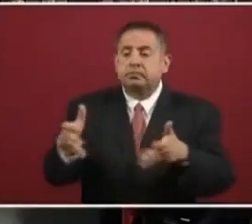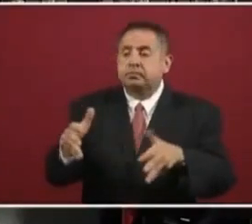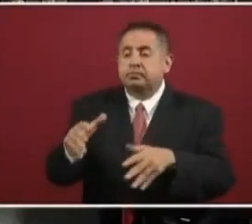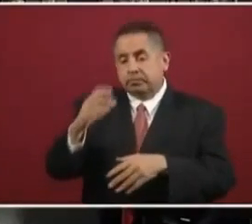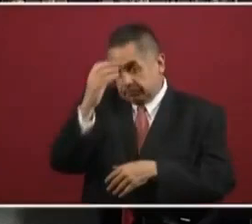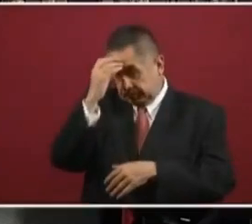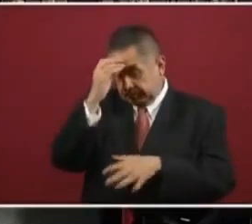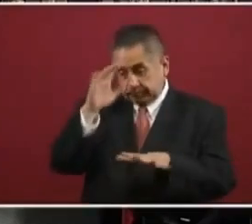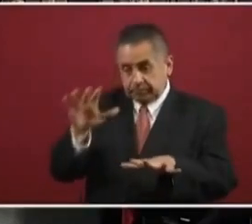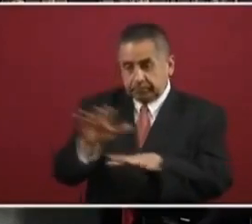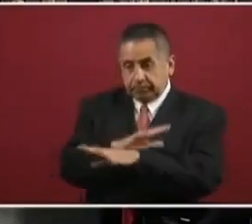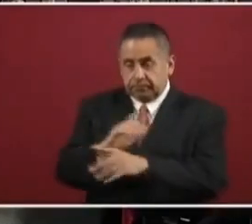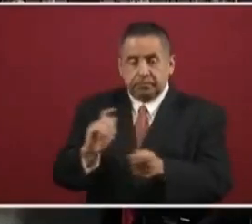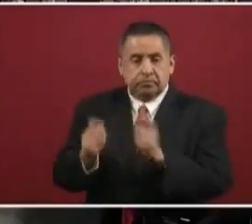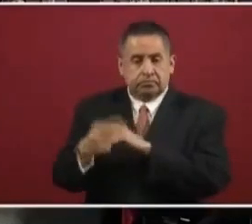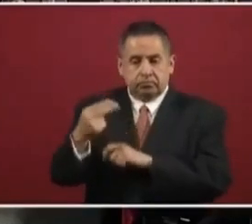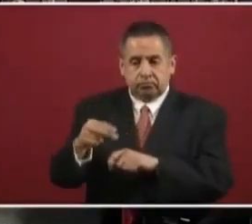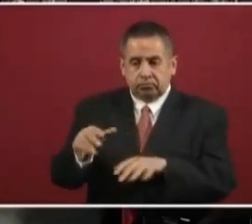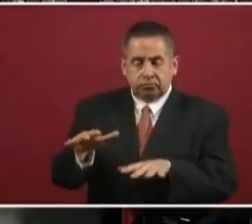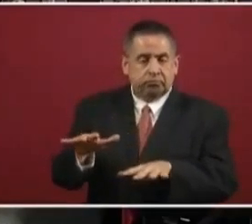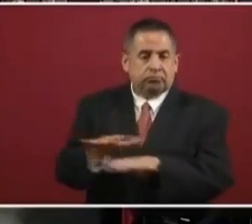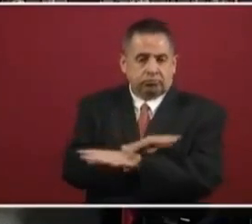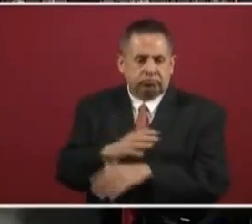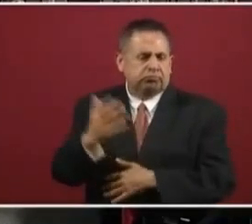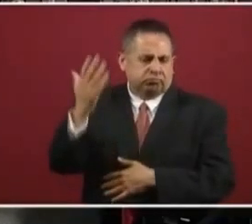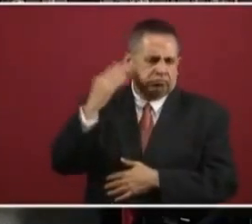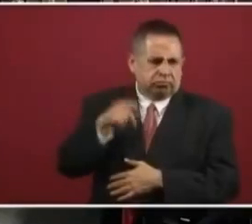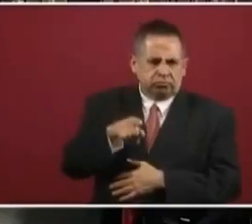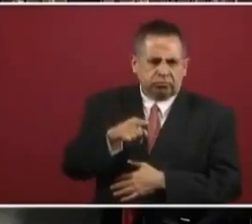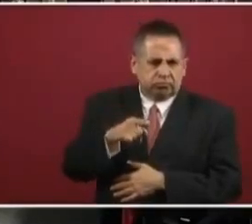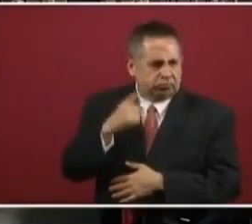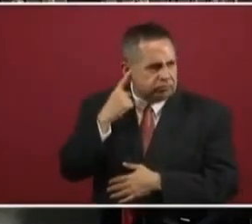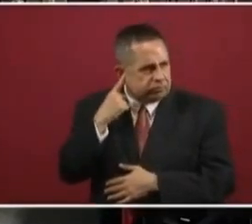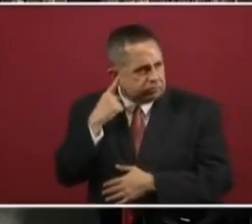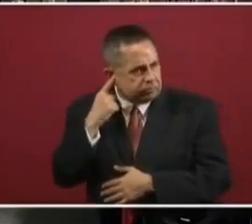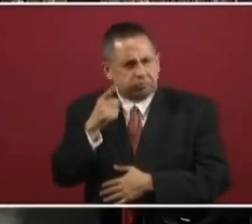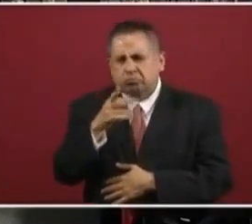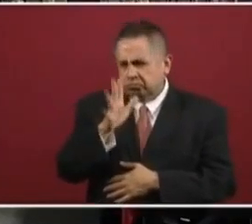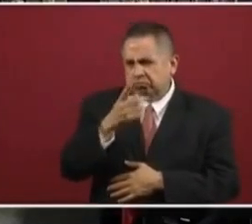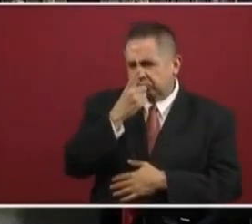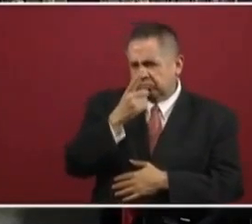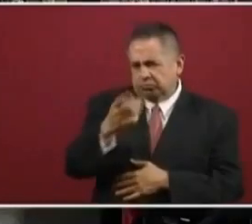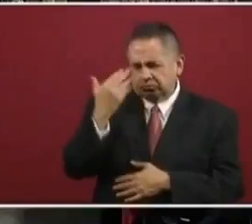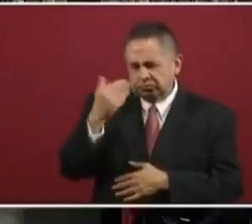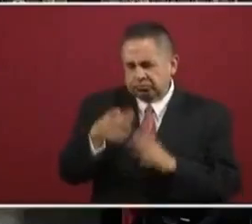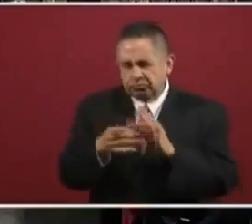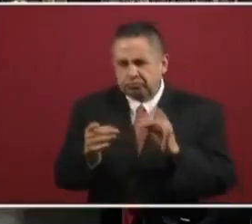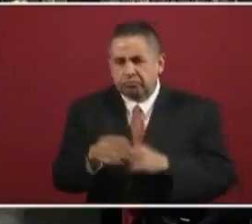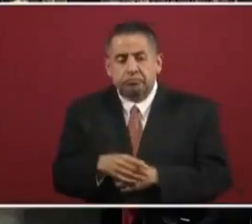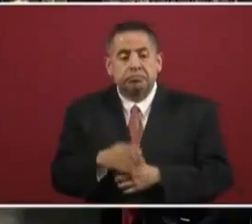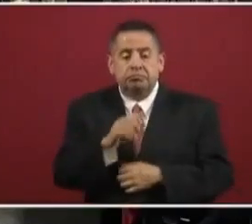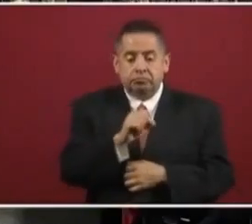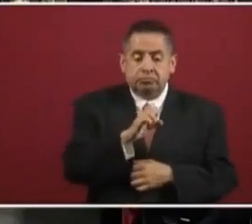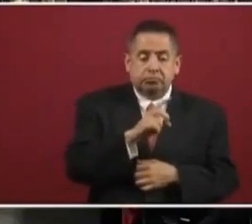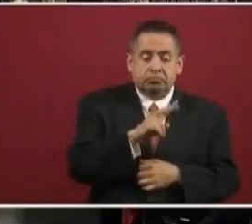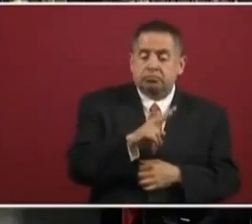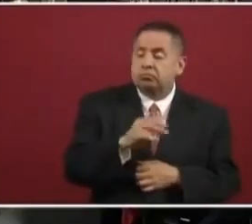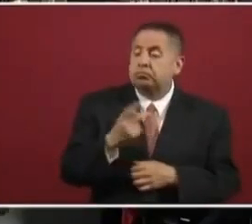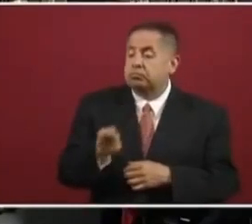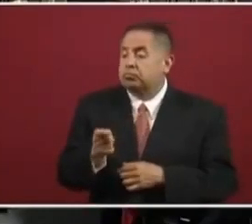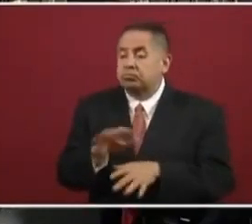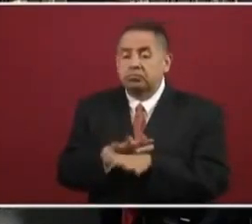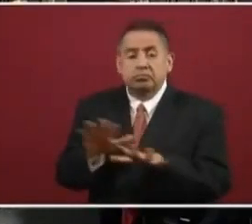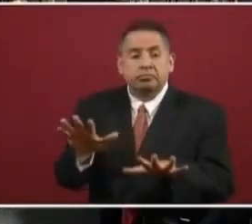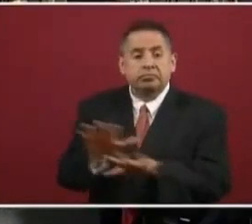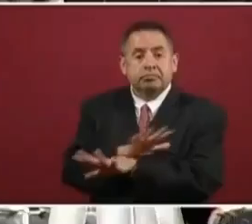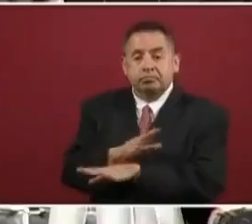Bosque de Chapultepec usted ya se había manifestado respecto a este tema y lo que le está diciendo a la cedui es que puede cambiar el uso de suelo para que una